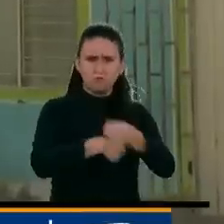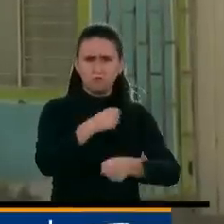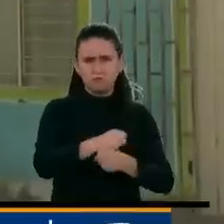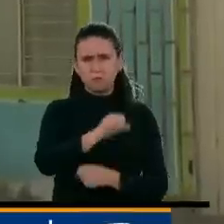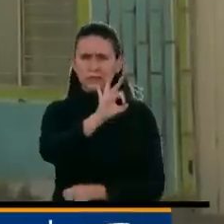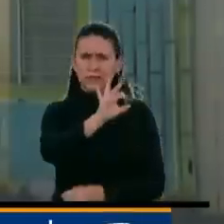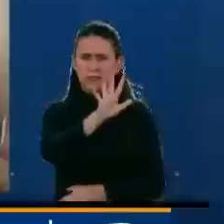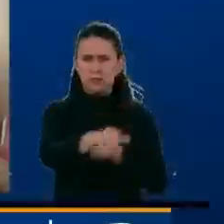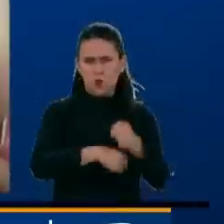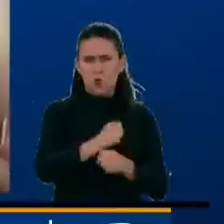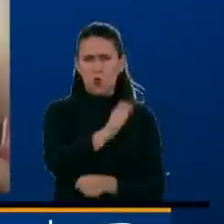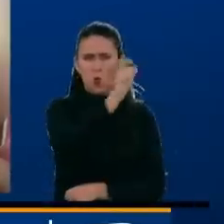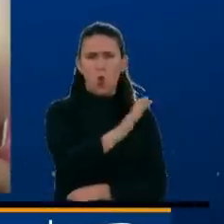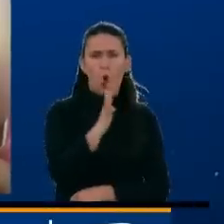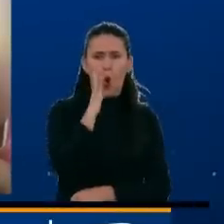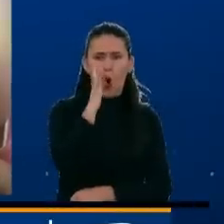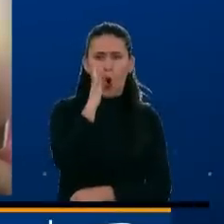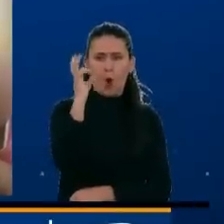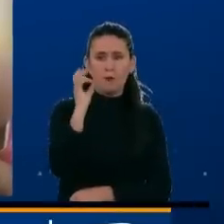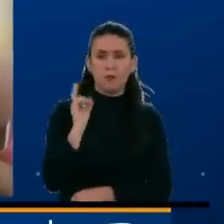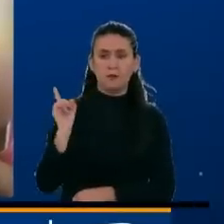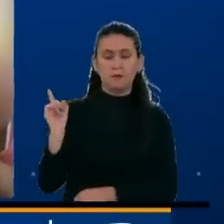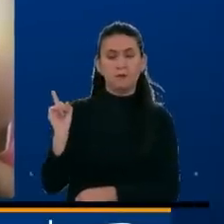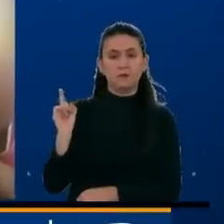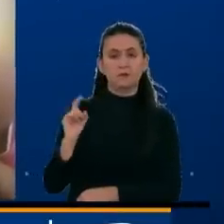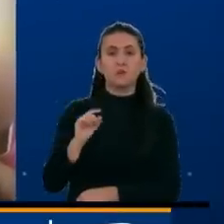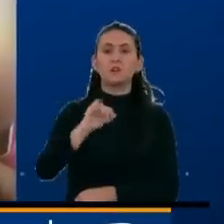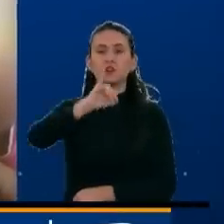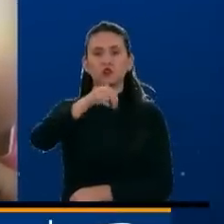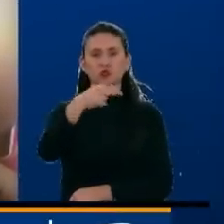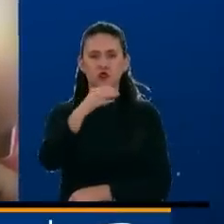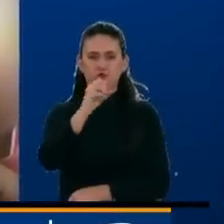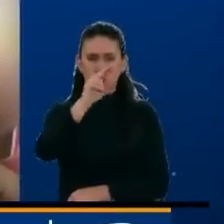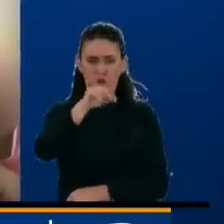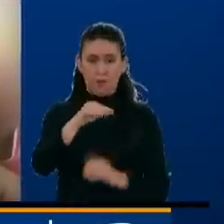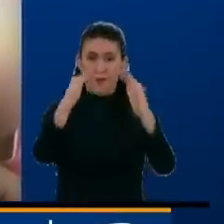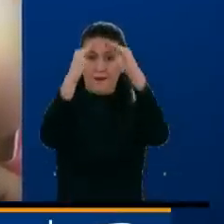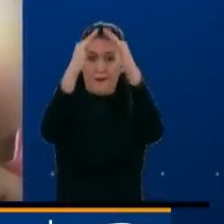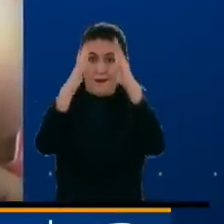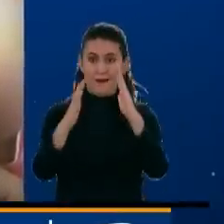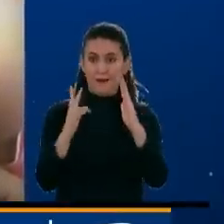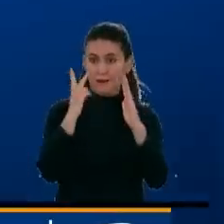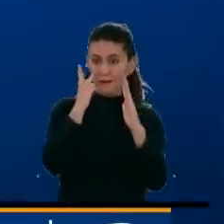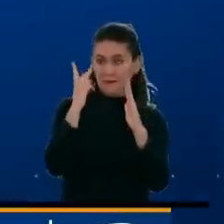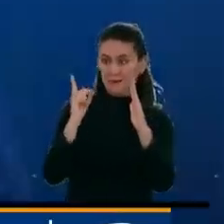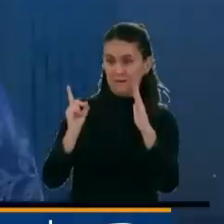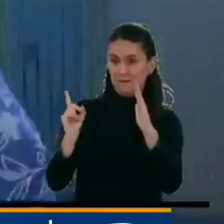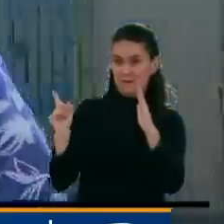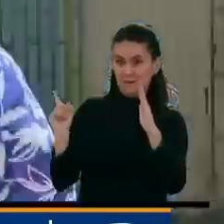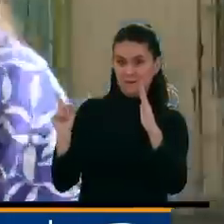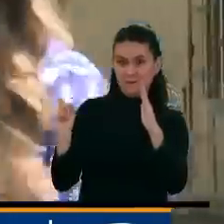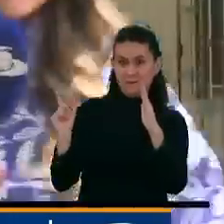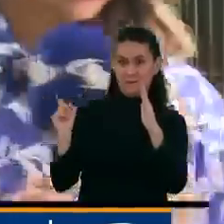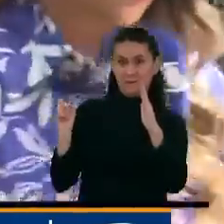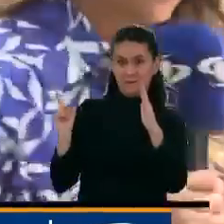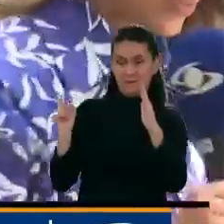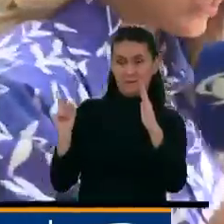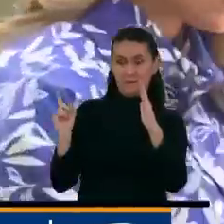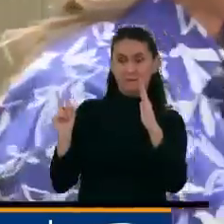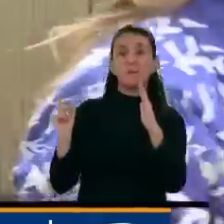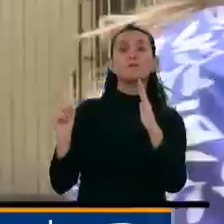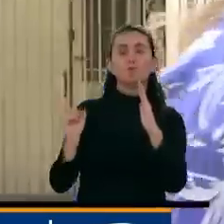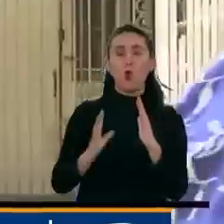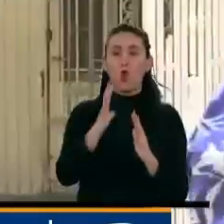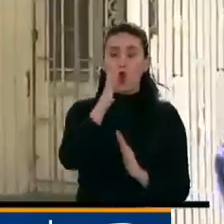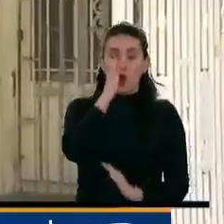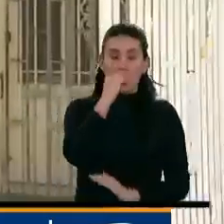35 años de edad identificado como John Freddy Cardona quien ingresó a esta vivienda que ustedes están viendo en la parte de atrás John